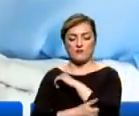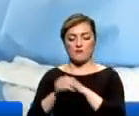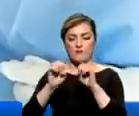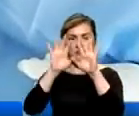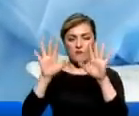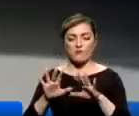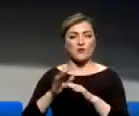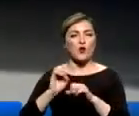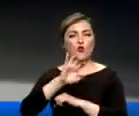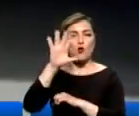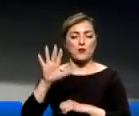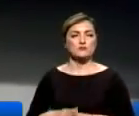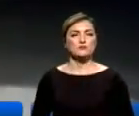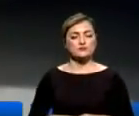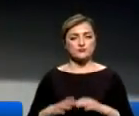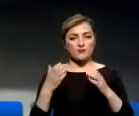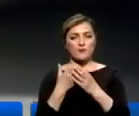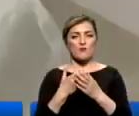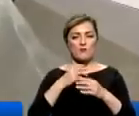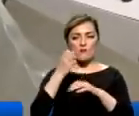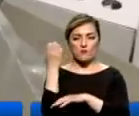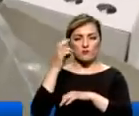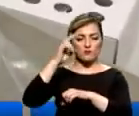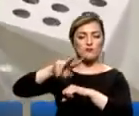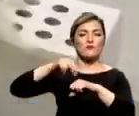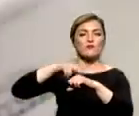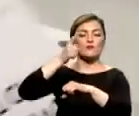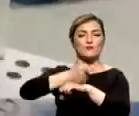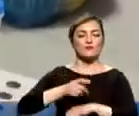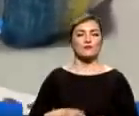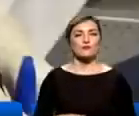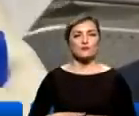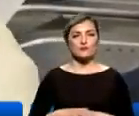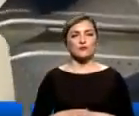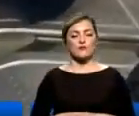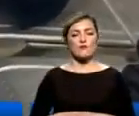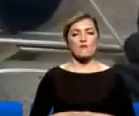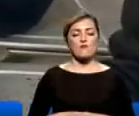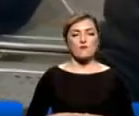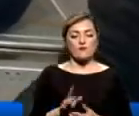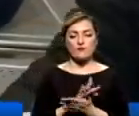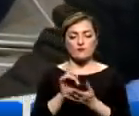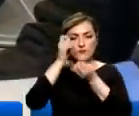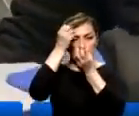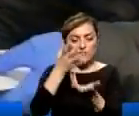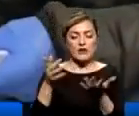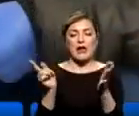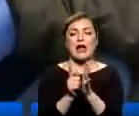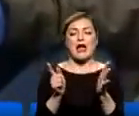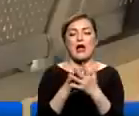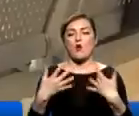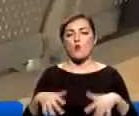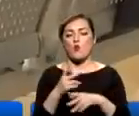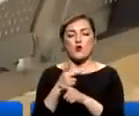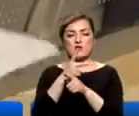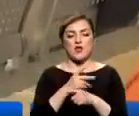y como lo dispuso el Comité de Operaciones de Emergencia Nacional. Fue una de las medidas que se anunciaron esta semana a raíz de que se emitiera una alerta por la existencia